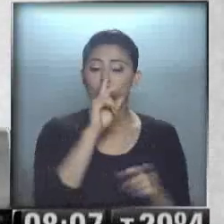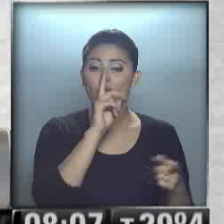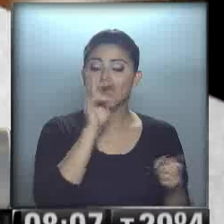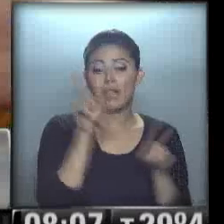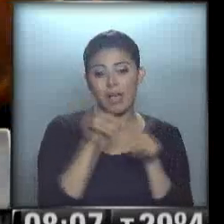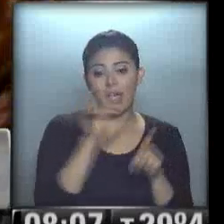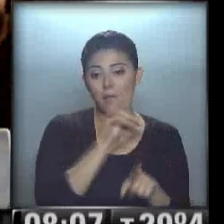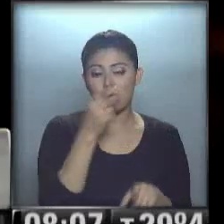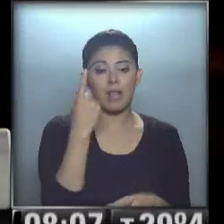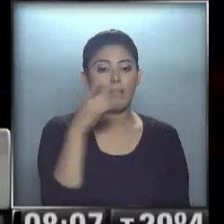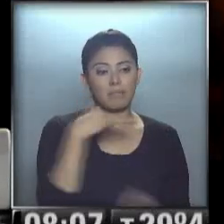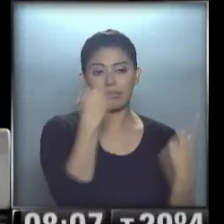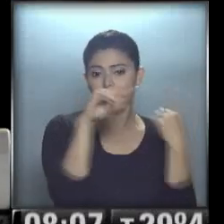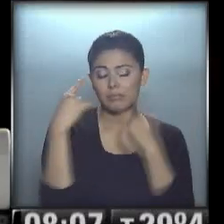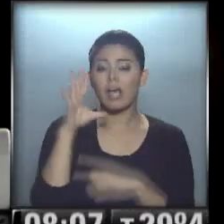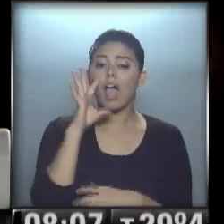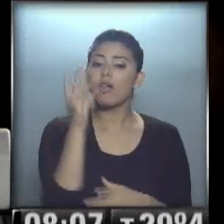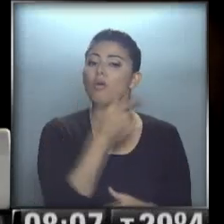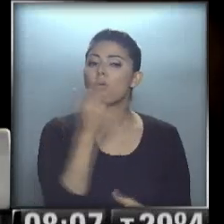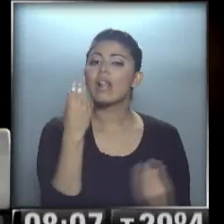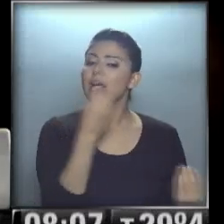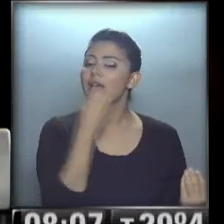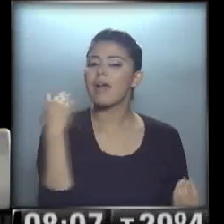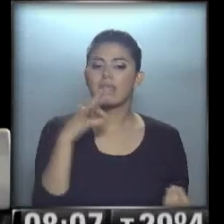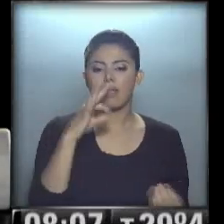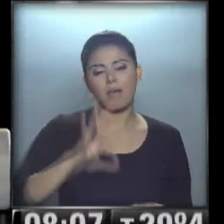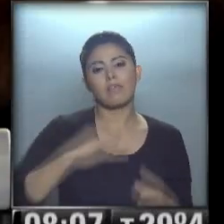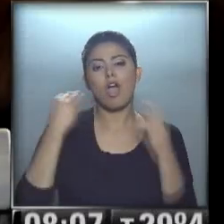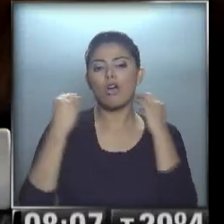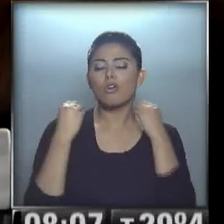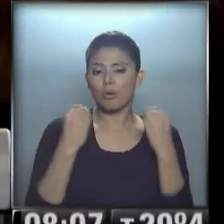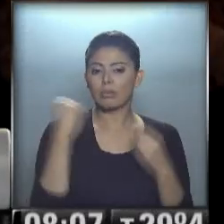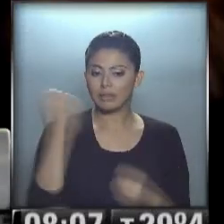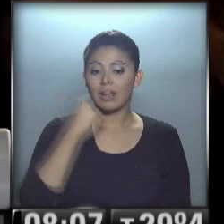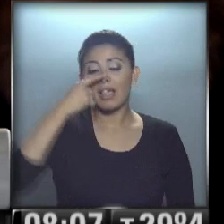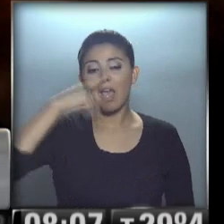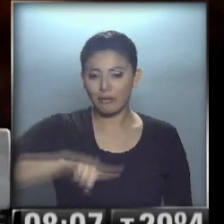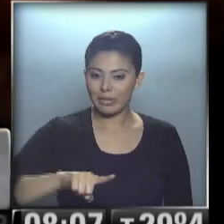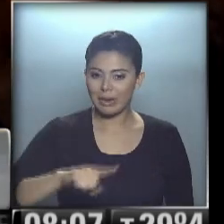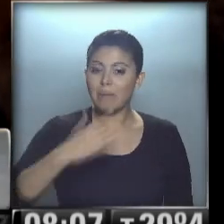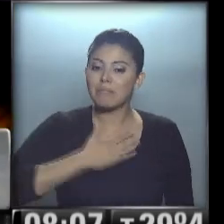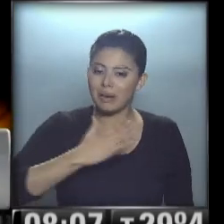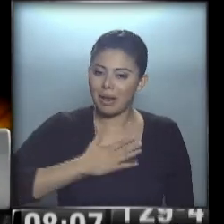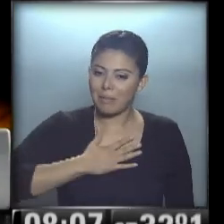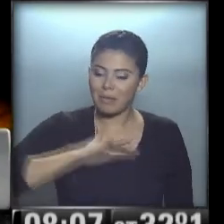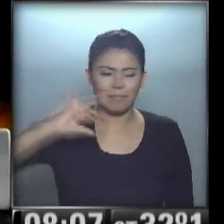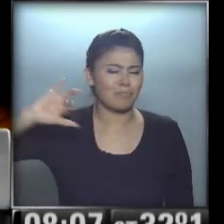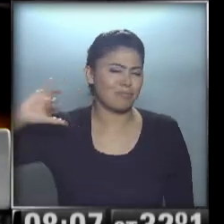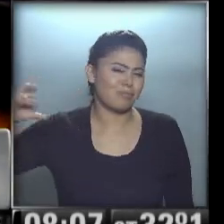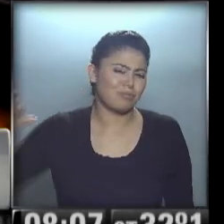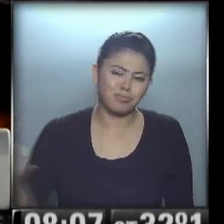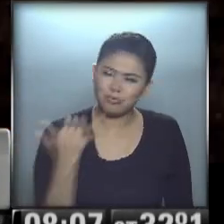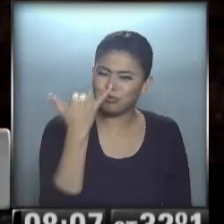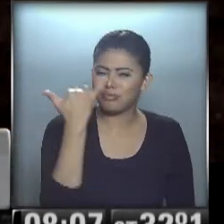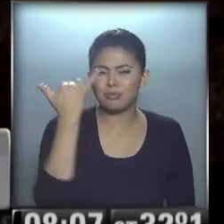vidas distintas, pero un denominador común, el enfrentarse a la vida de la mejor manera posible. Y para el final, la que para mí fue lejos, pongo